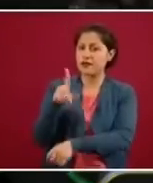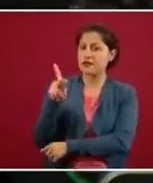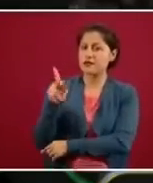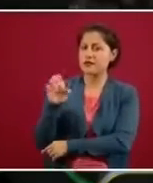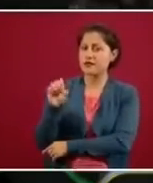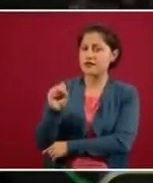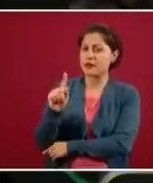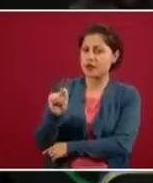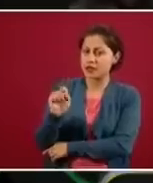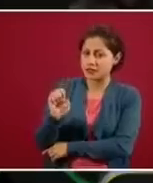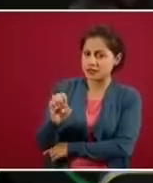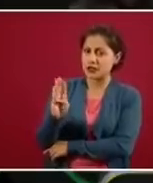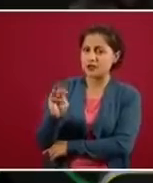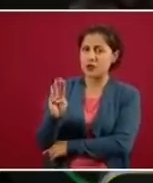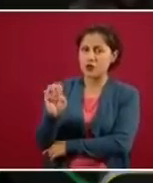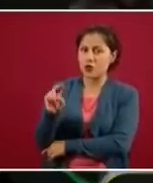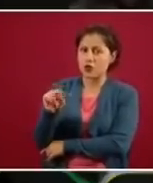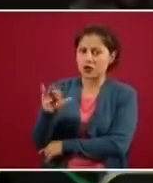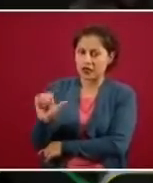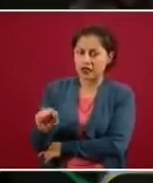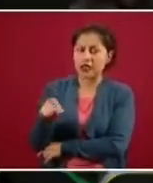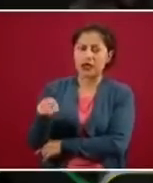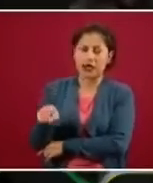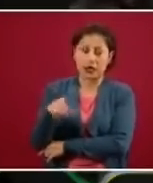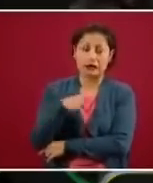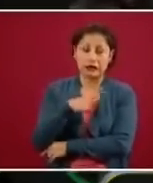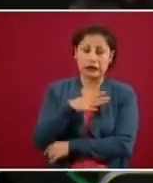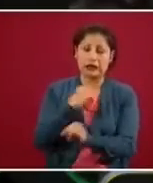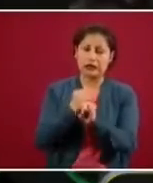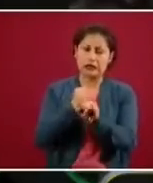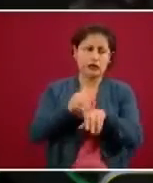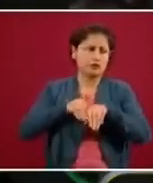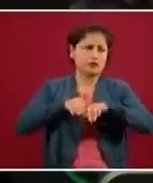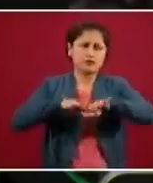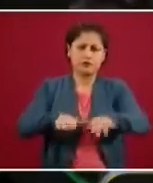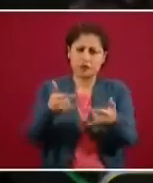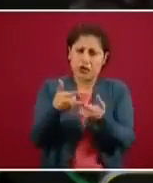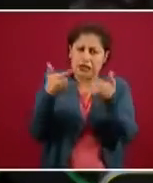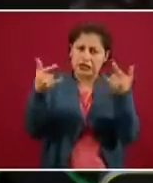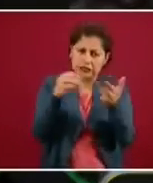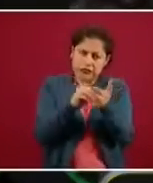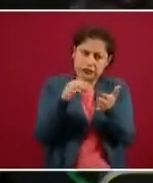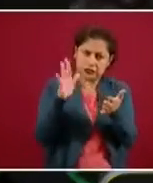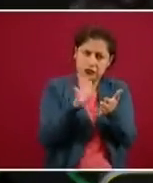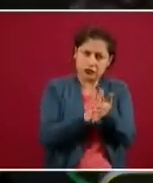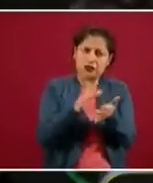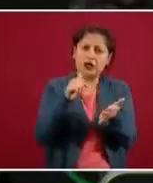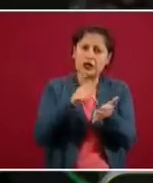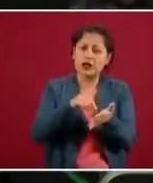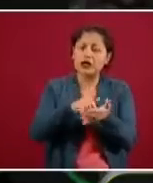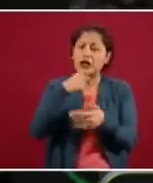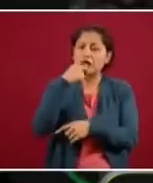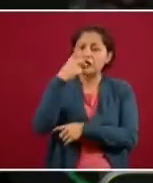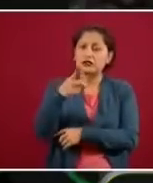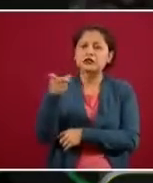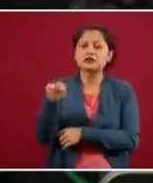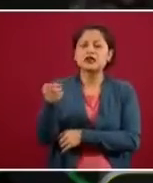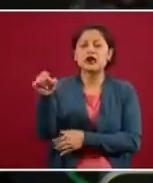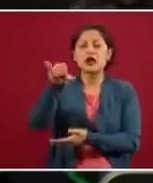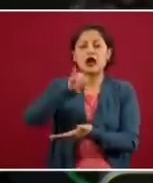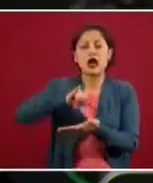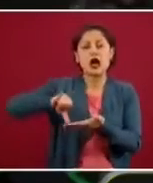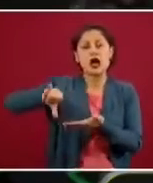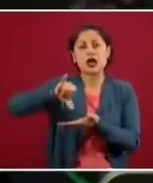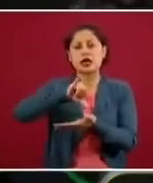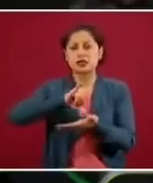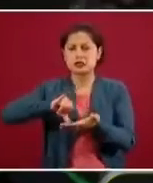4 personajes, cuenta ahí la historia, está hasta en todas partes, ¿no? El aceite del ratero, que está compuesto